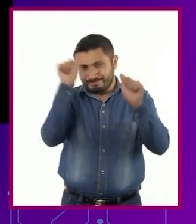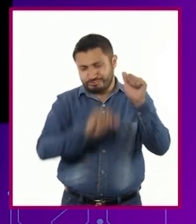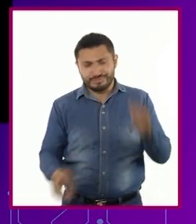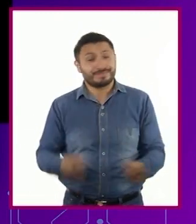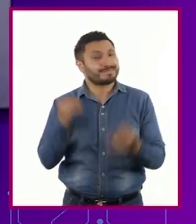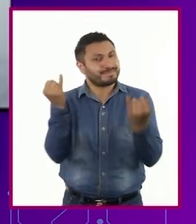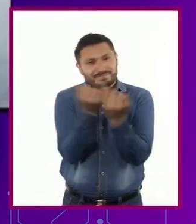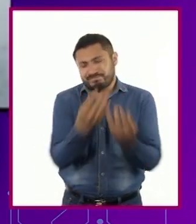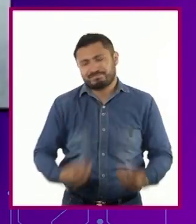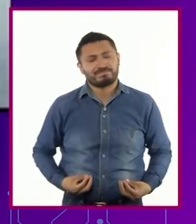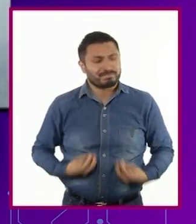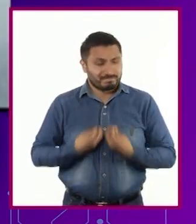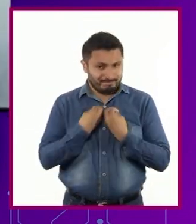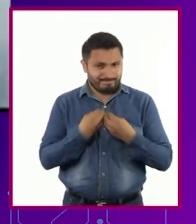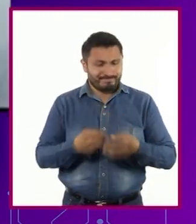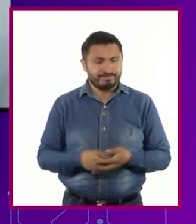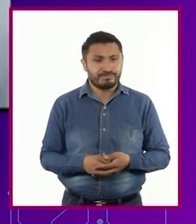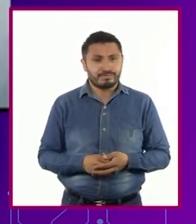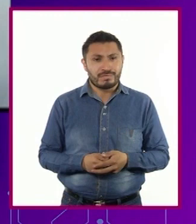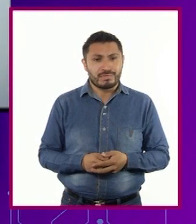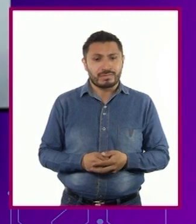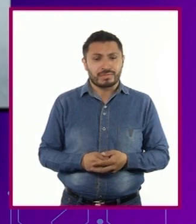vivir.